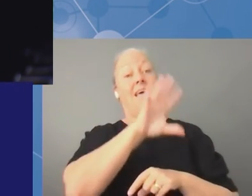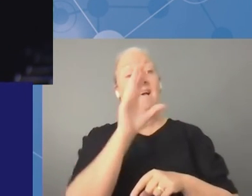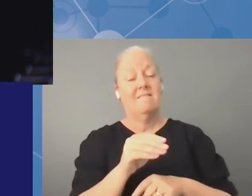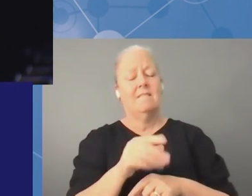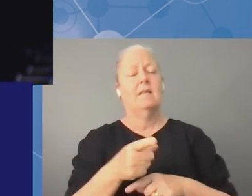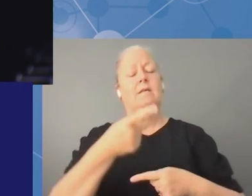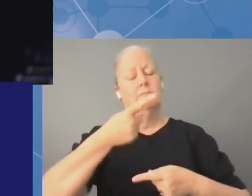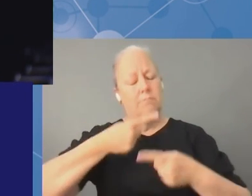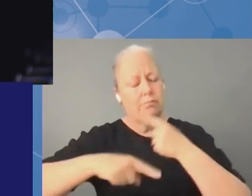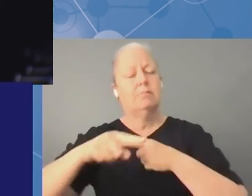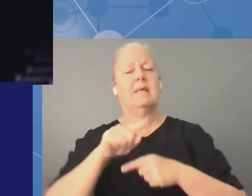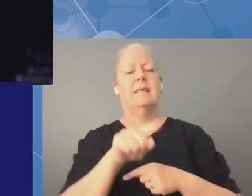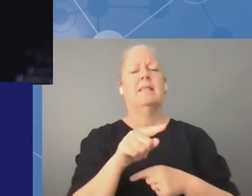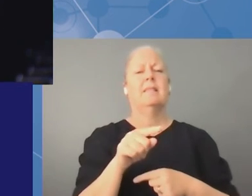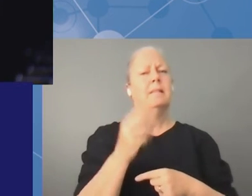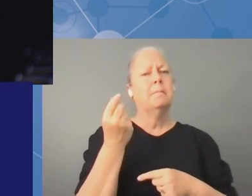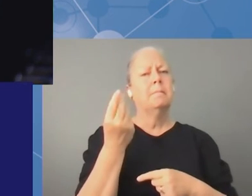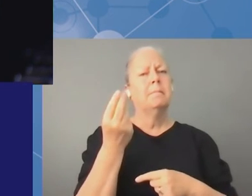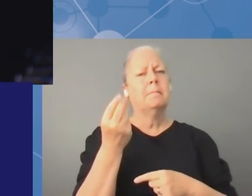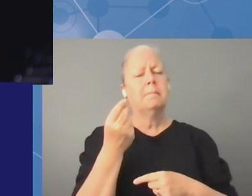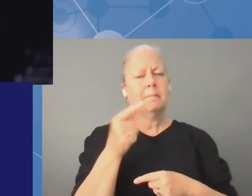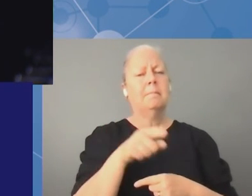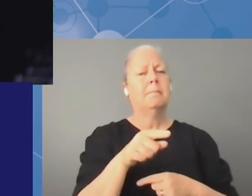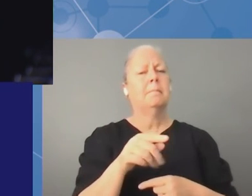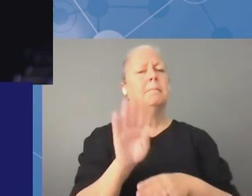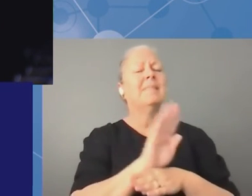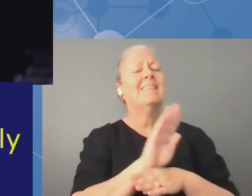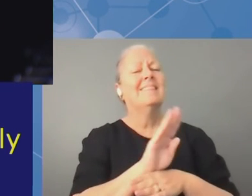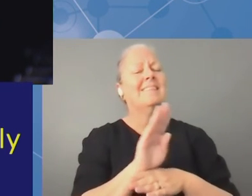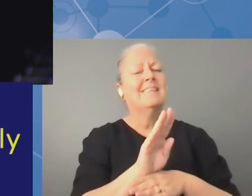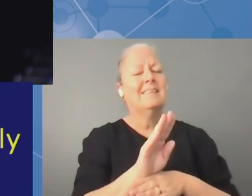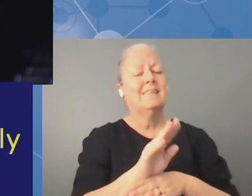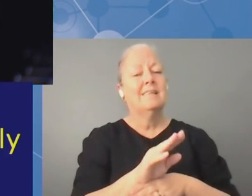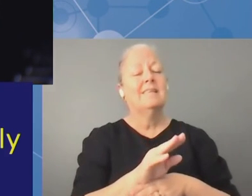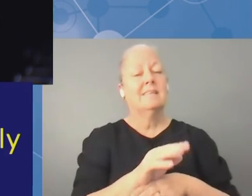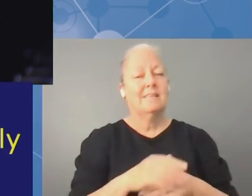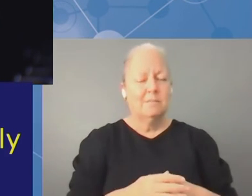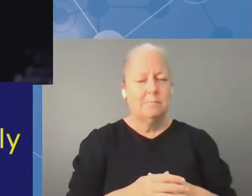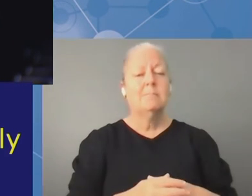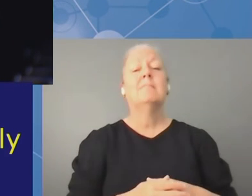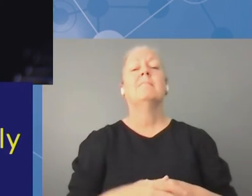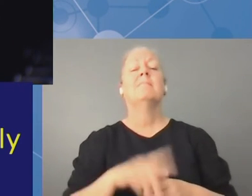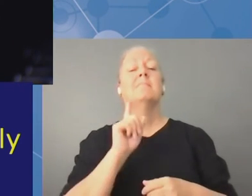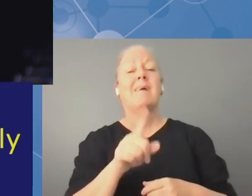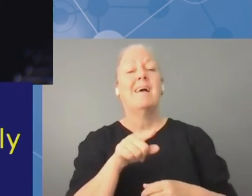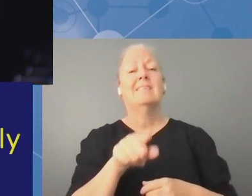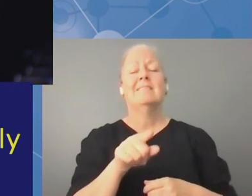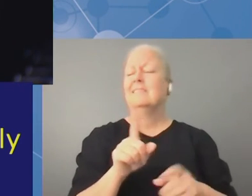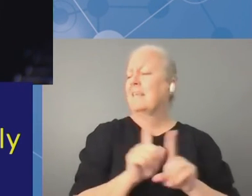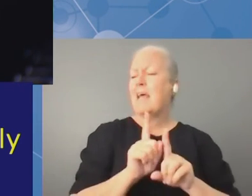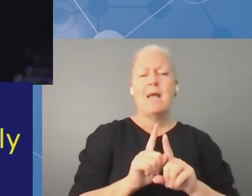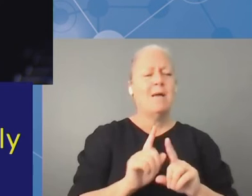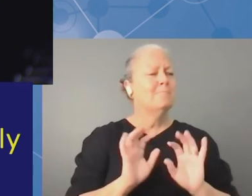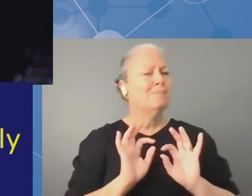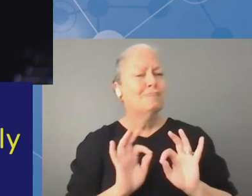podríamos cerrar esta brecha? En África, Internet se ha convertido en una fuente de negocios. ¿Qué es lo que podemos hacer con ello?